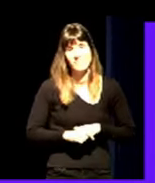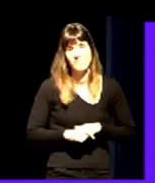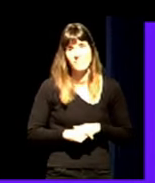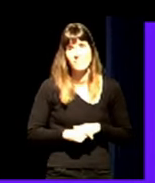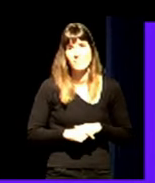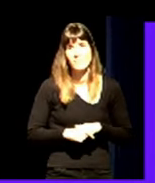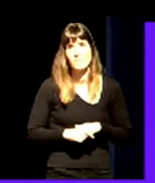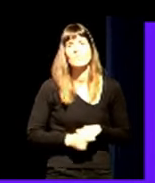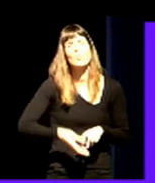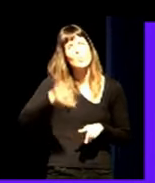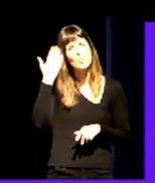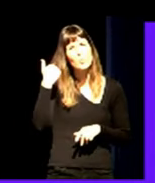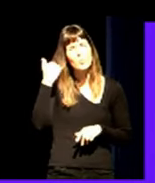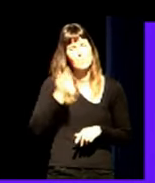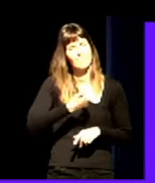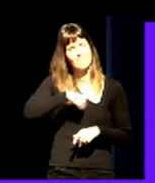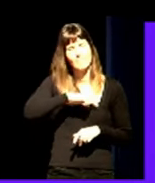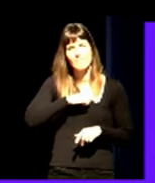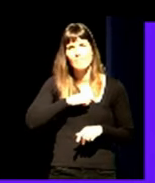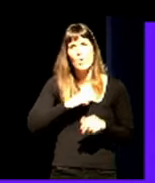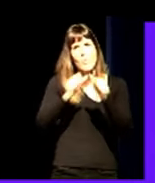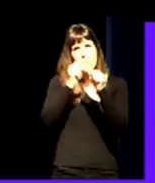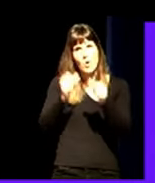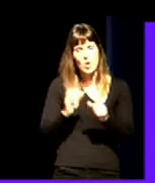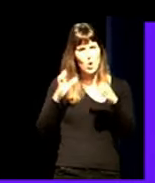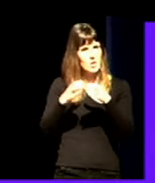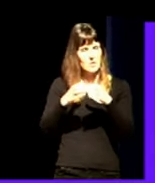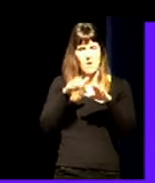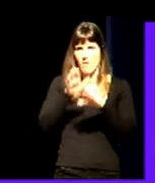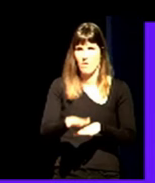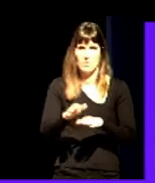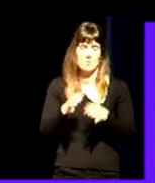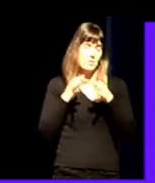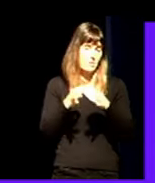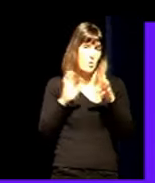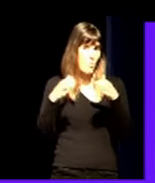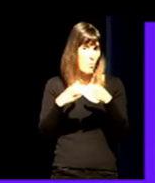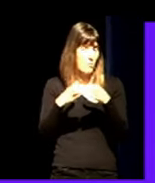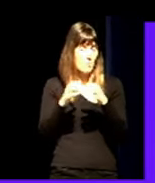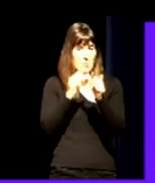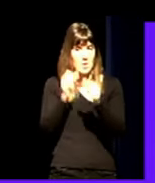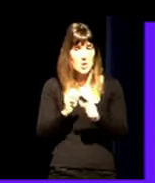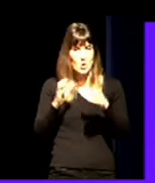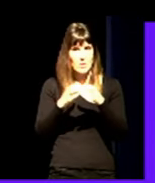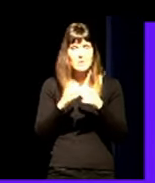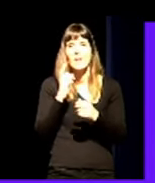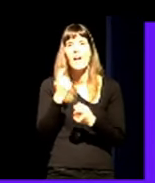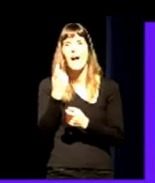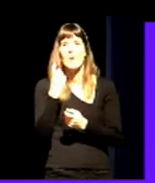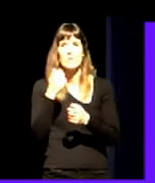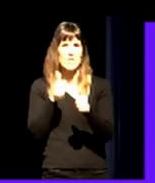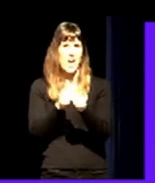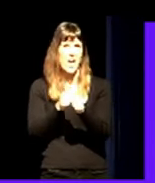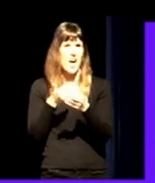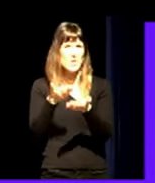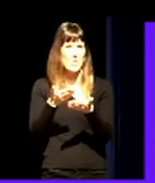Desde hace tiempo nosotros venimos apostando por el modelo colectivo, siempre modelo colectivo. No hablamos de alumnos ayudantes.